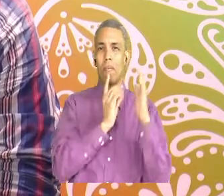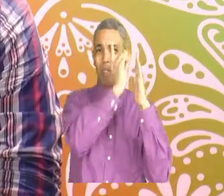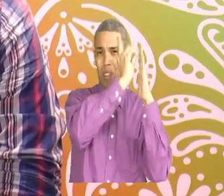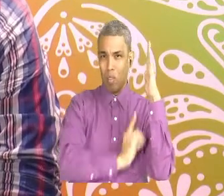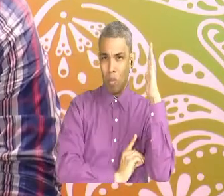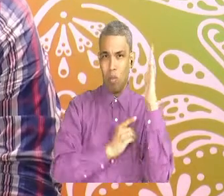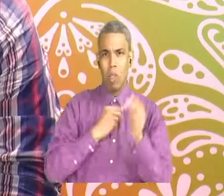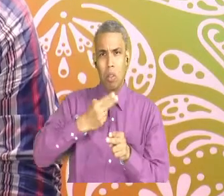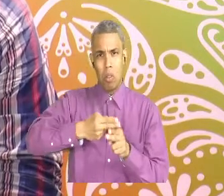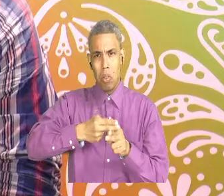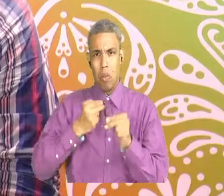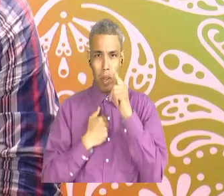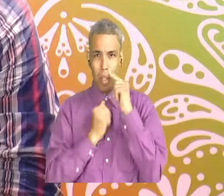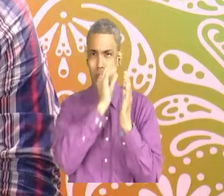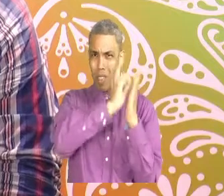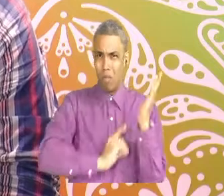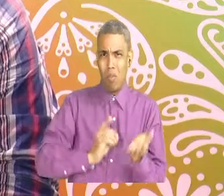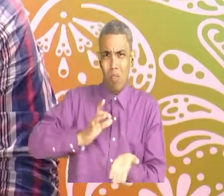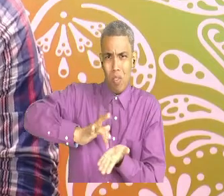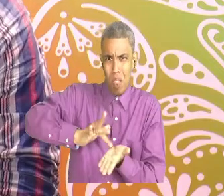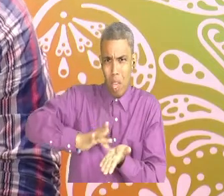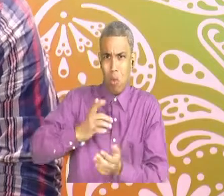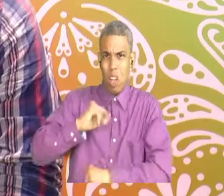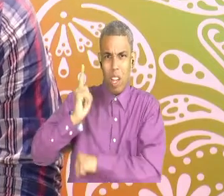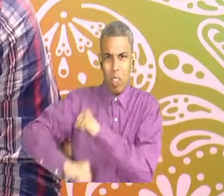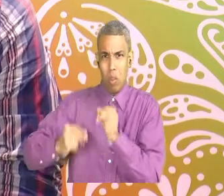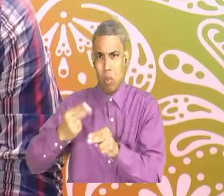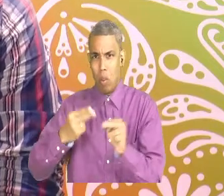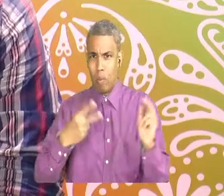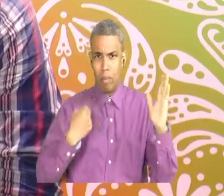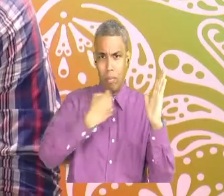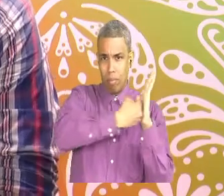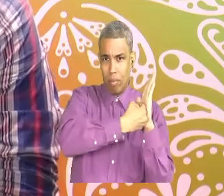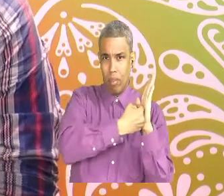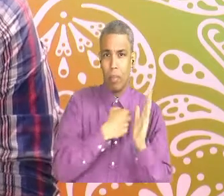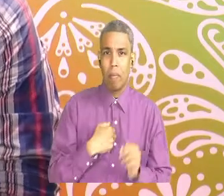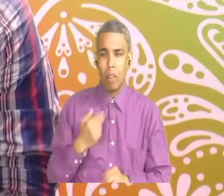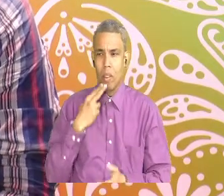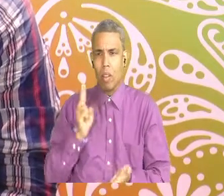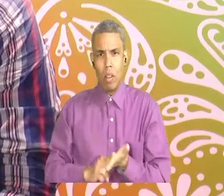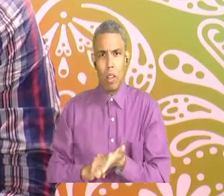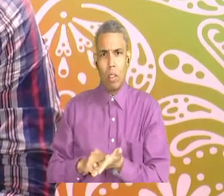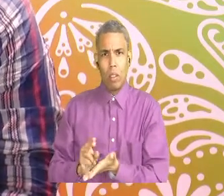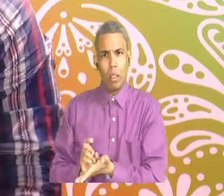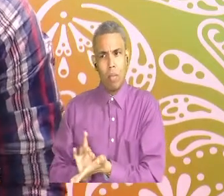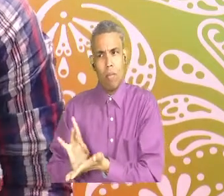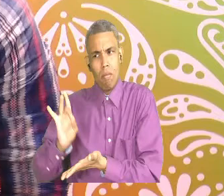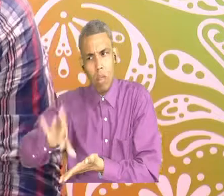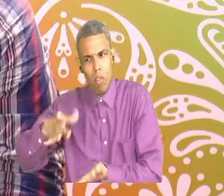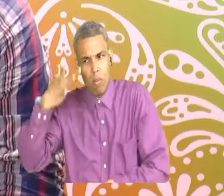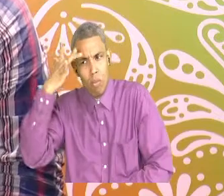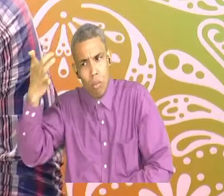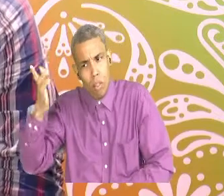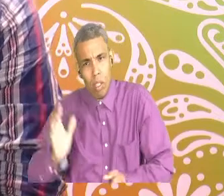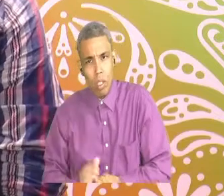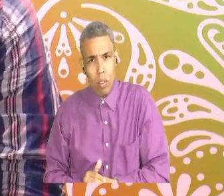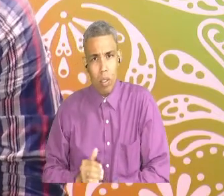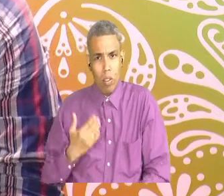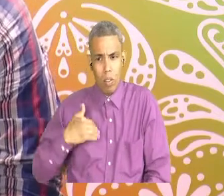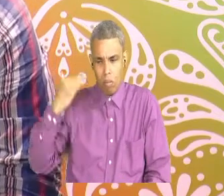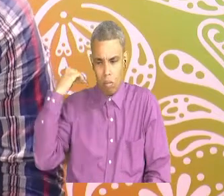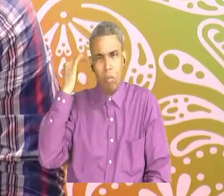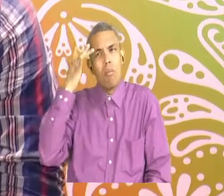riesgos, para que ellos en un término de 15 días hábiles les respondan con pruebas y con todos los antecedentes que tengan el